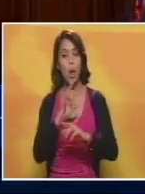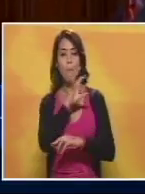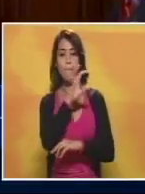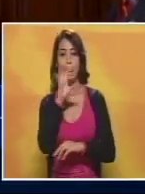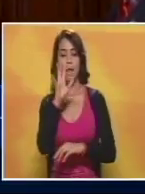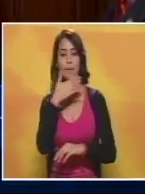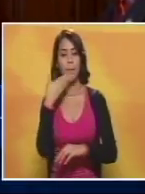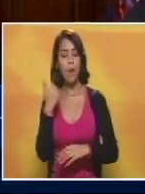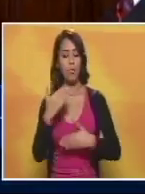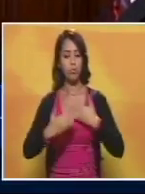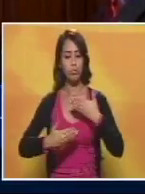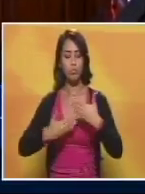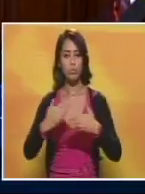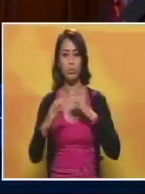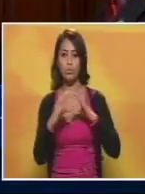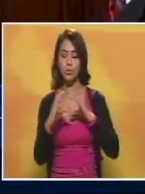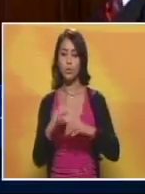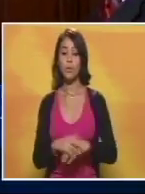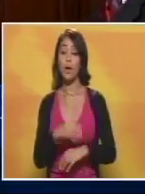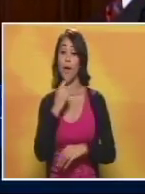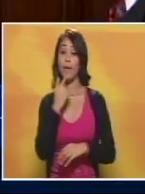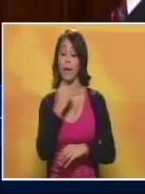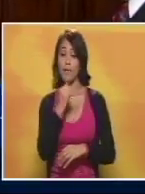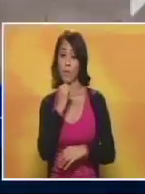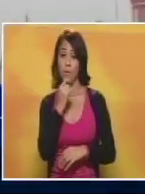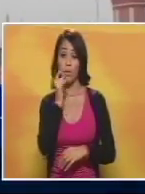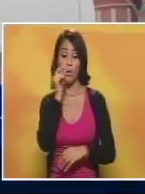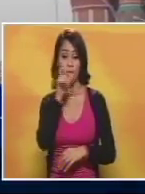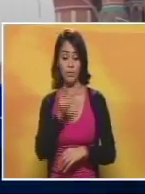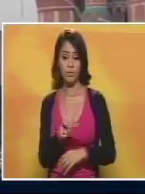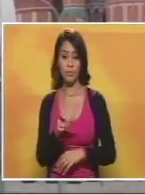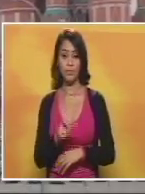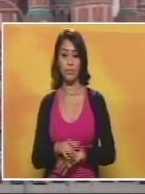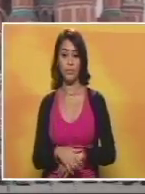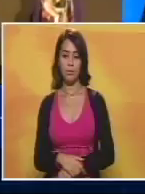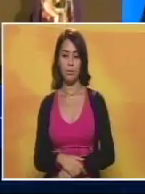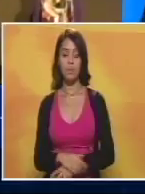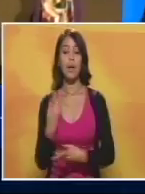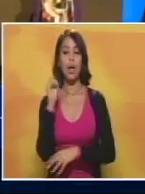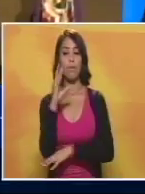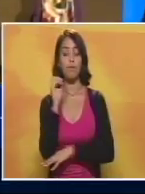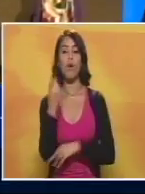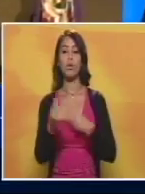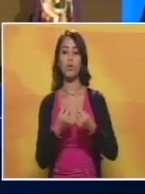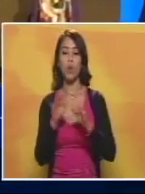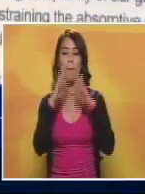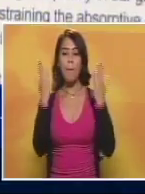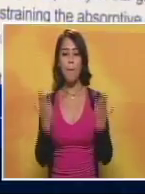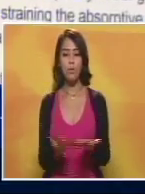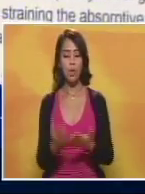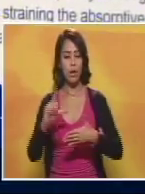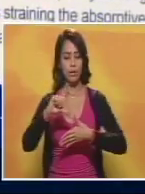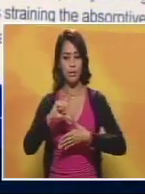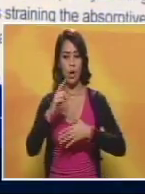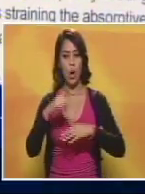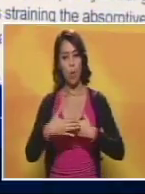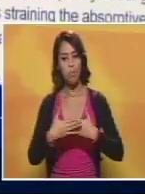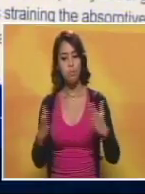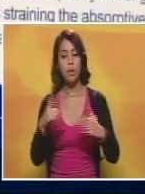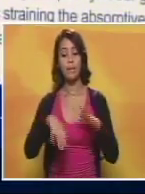inscriben, solamente el 30% no continúan los estudios debido a la situación económica, social y política que vive el país. Belmonte se